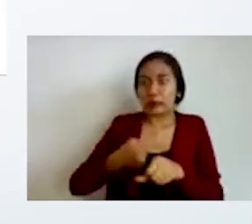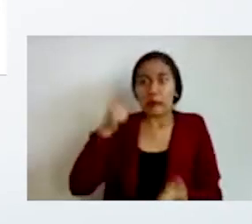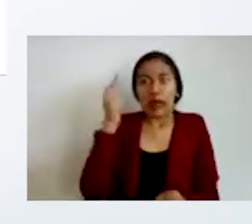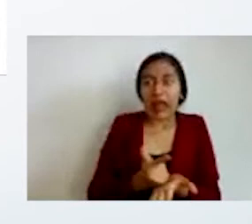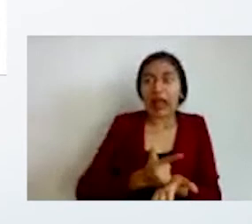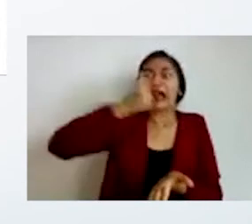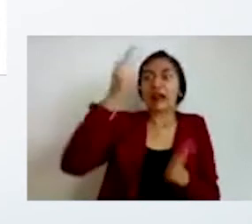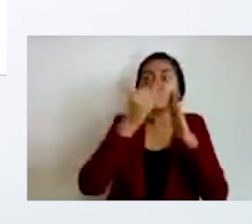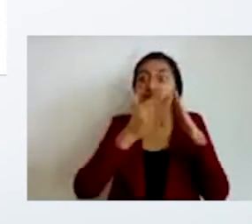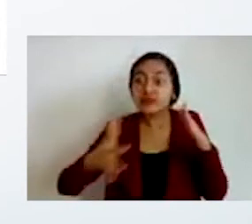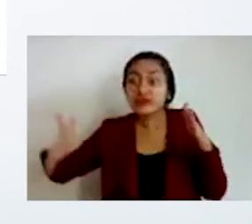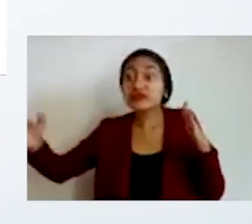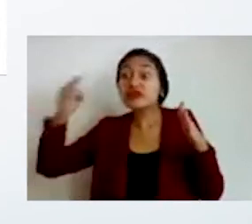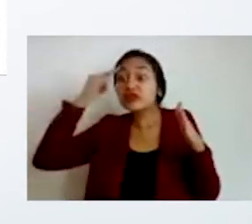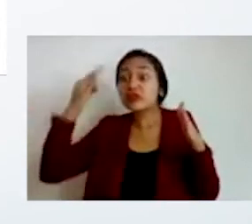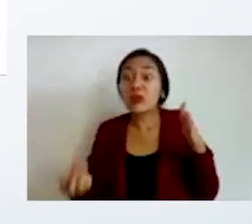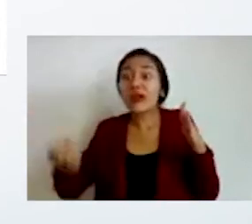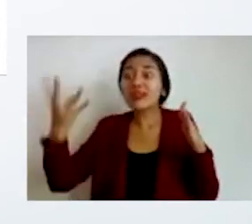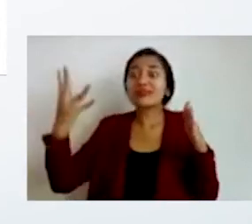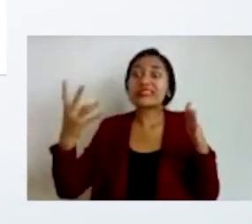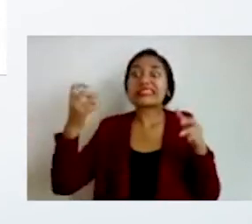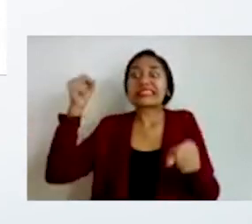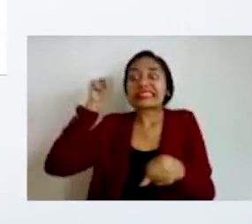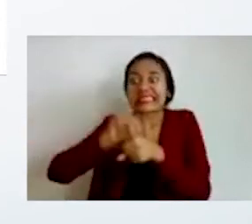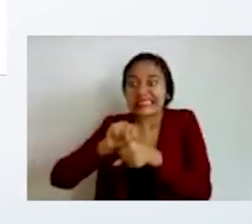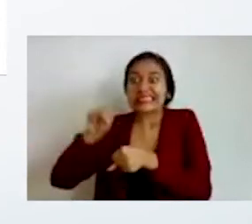semanas adicionales, teniendo en total